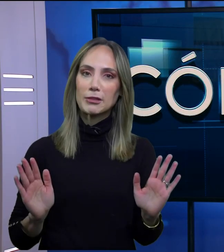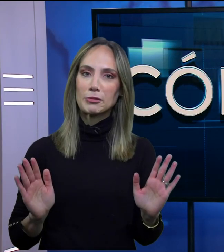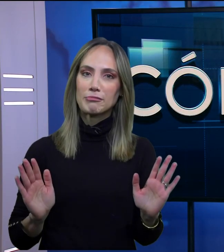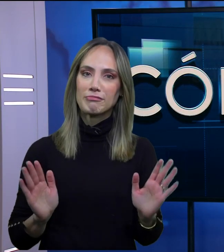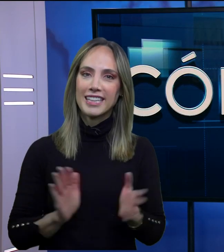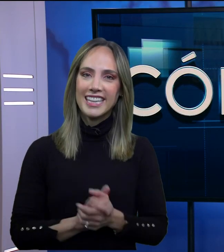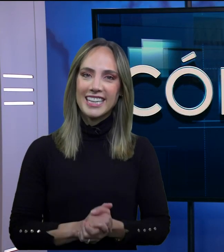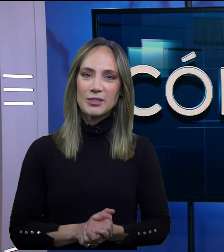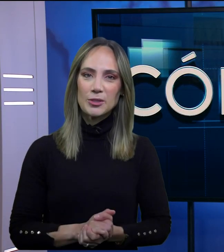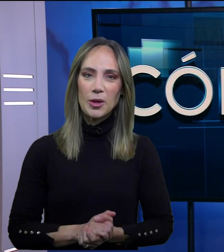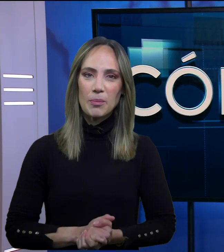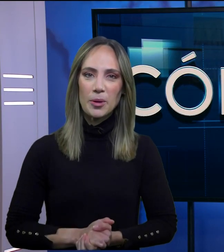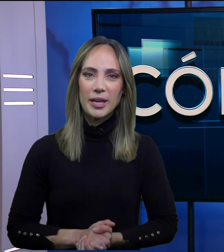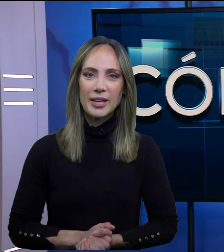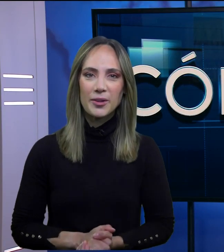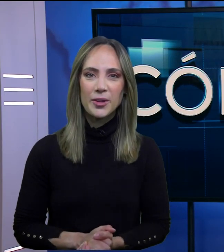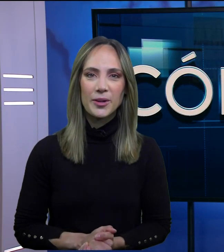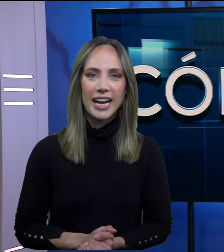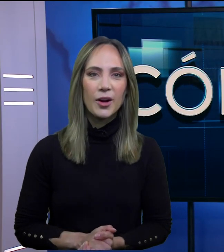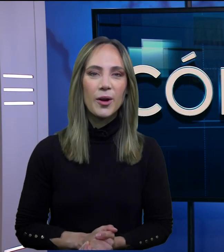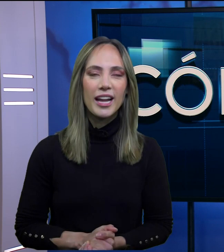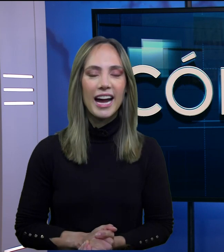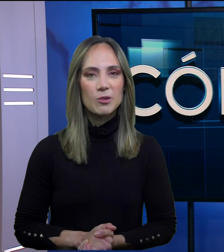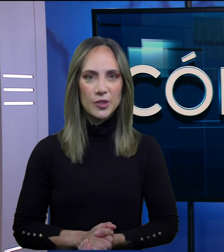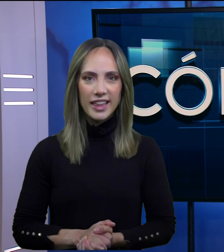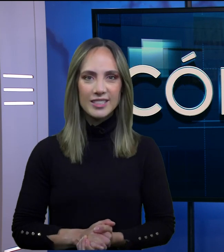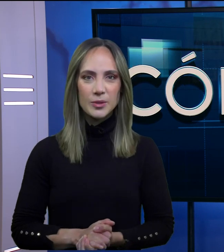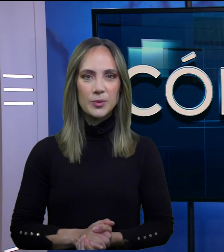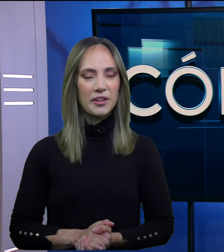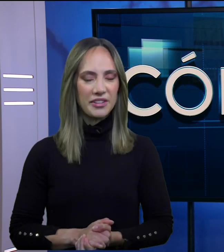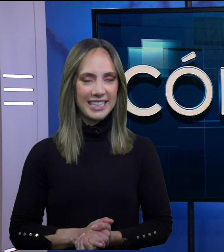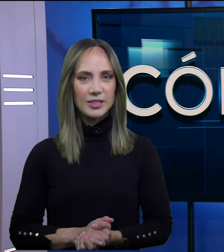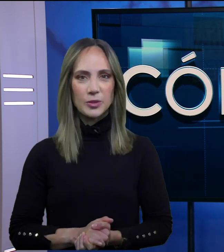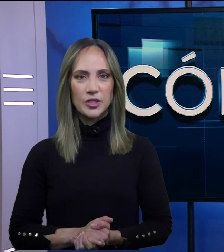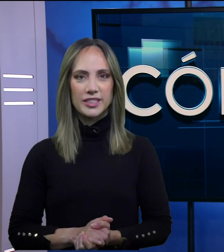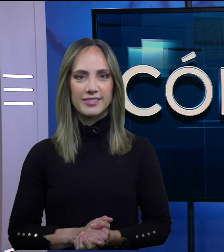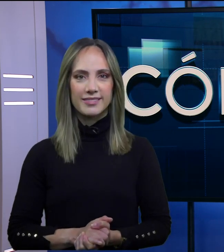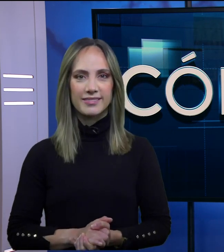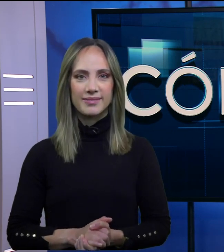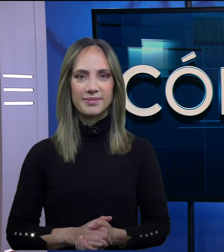esperando. Esto es todo por hoy en el Código Caracol. A ustedes, una feliz noche.